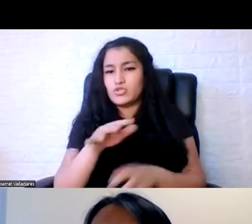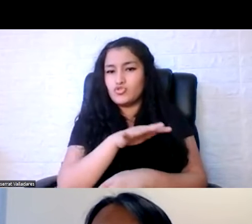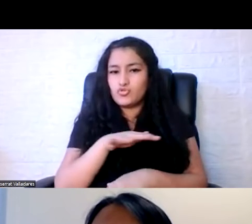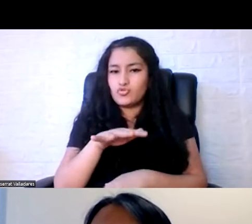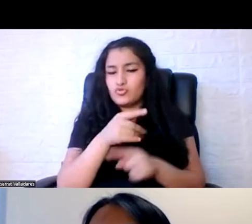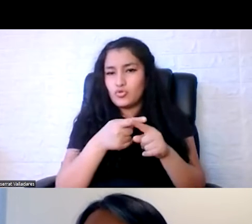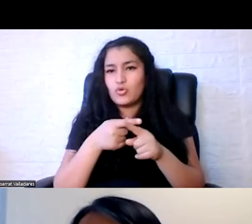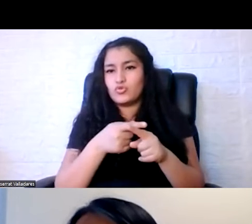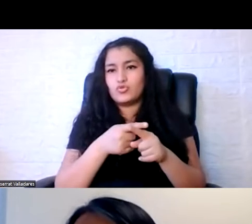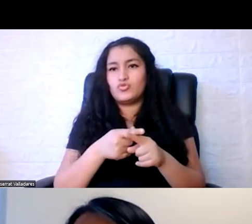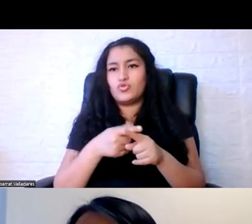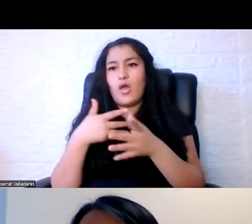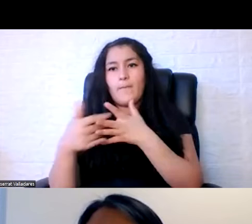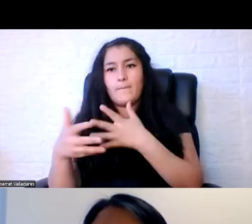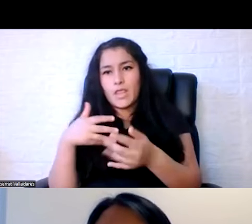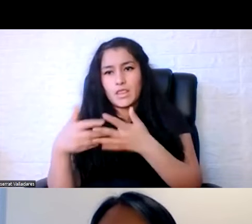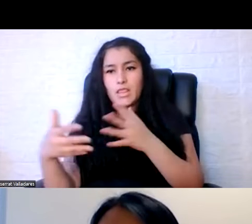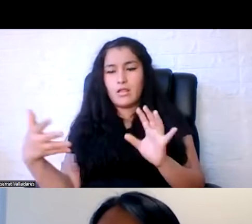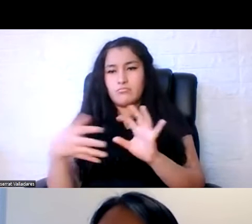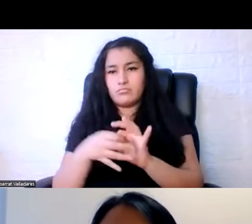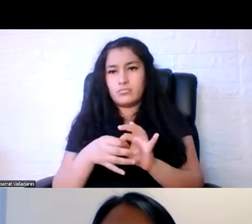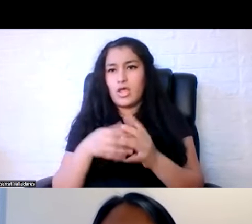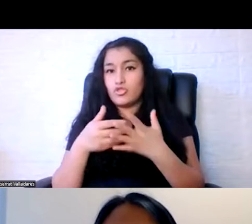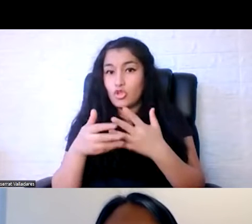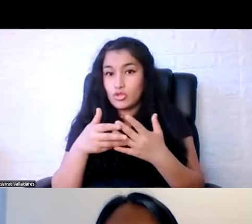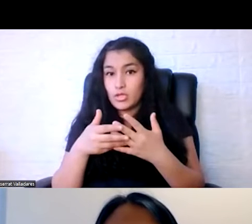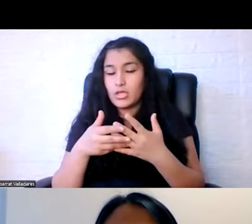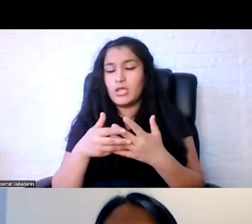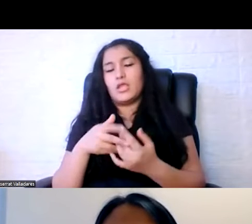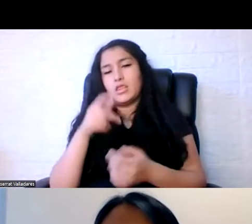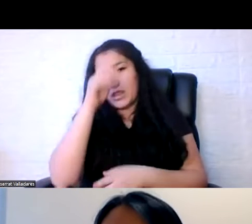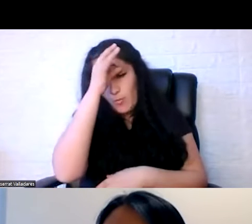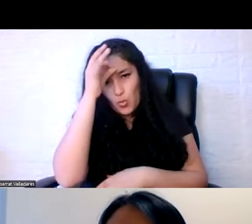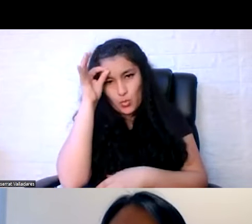pertenezco y que está situada en la ciudad de Temuco.